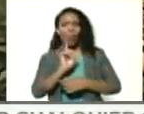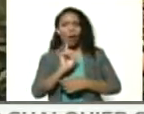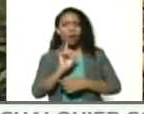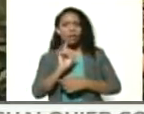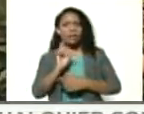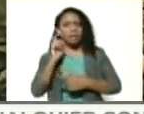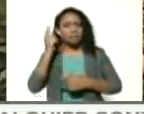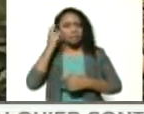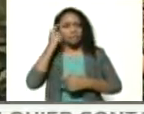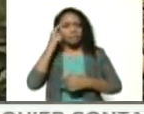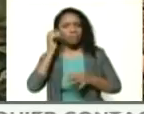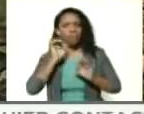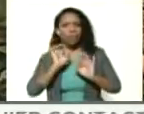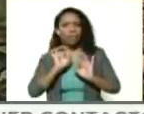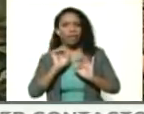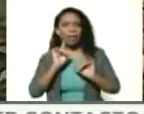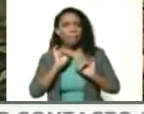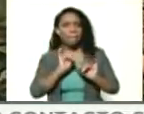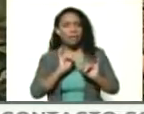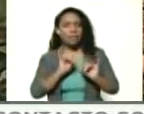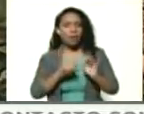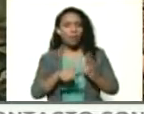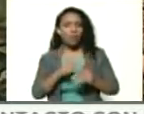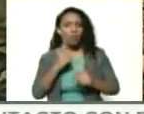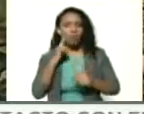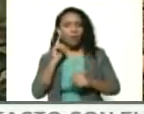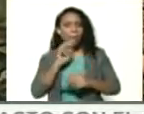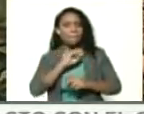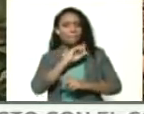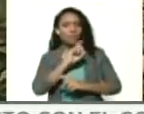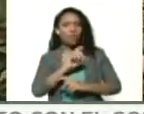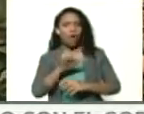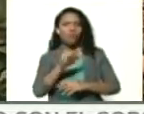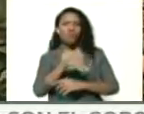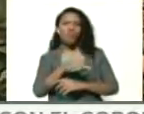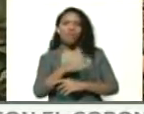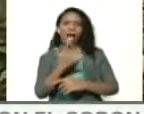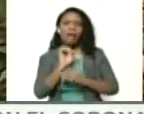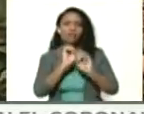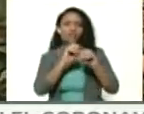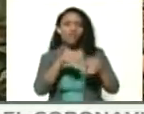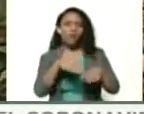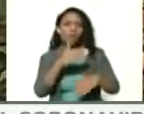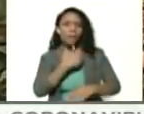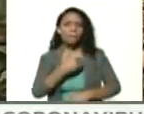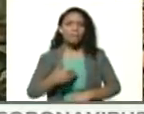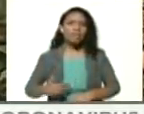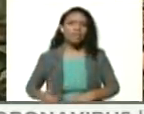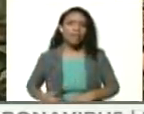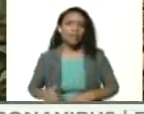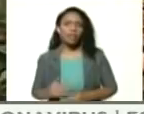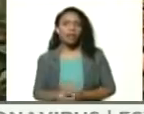ni cabeza, y a la misma vez nos preguntábamos dónde estaba la renuncia del presidente